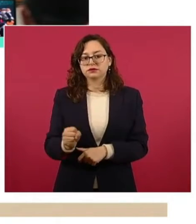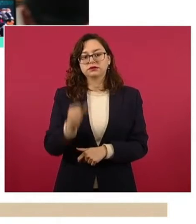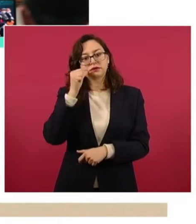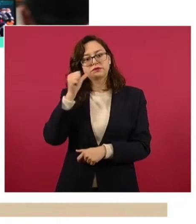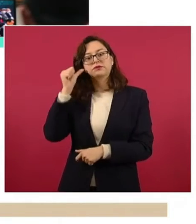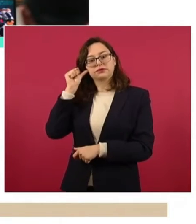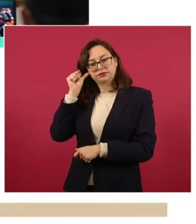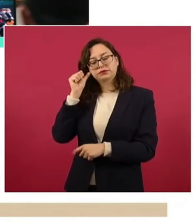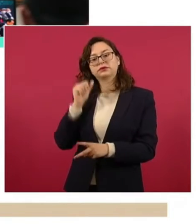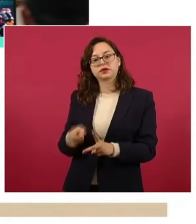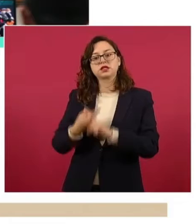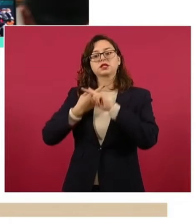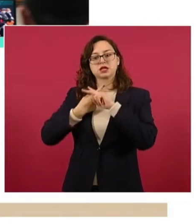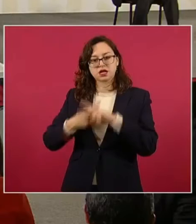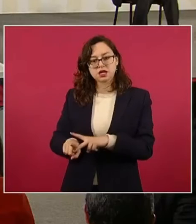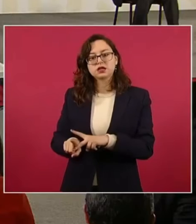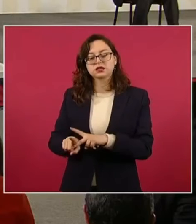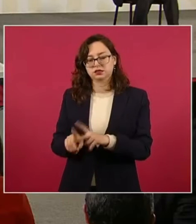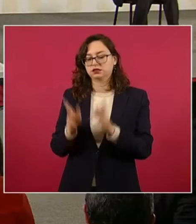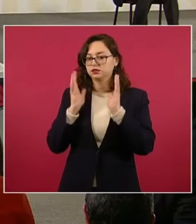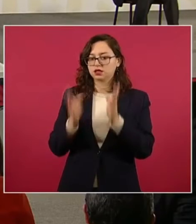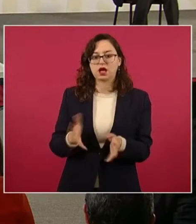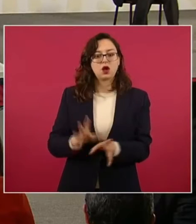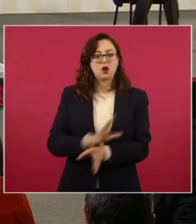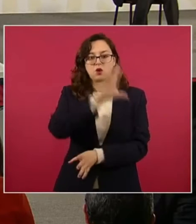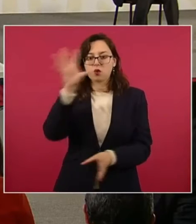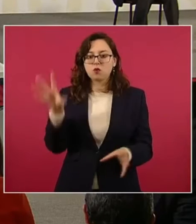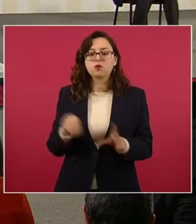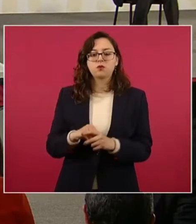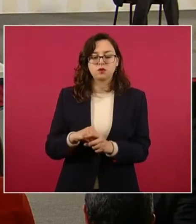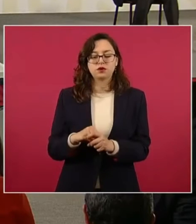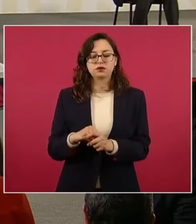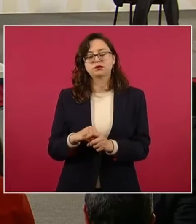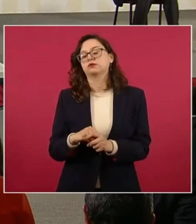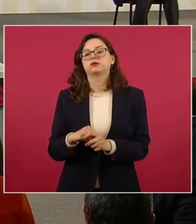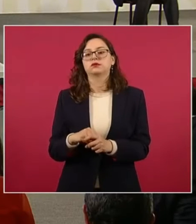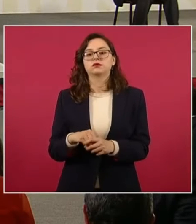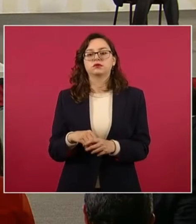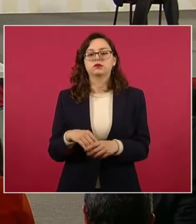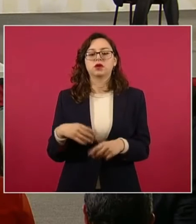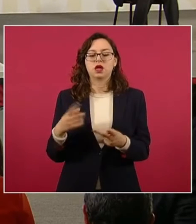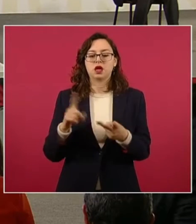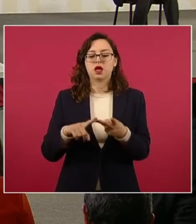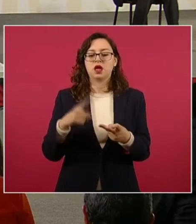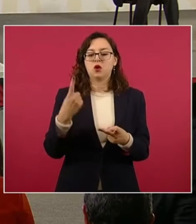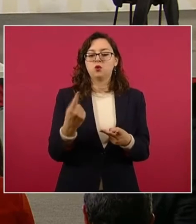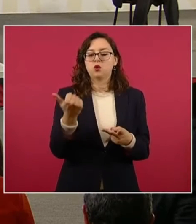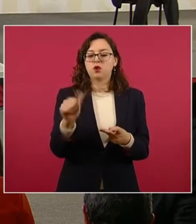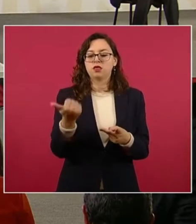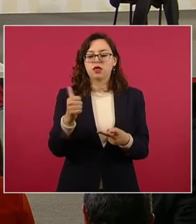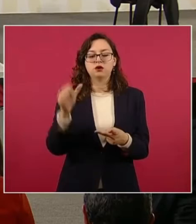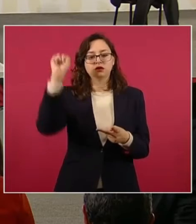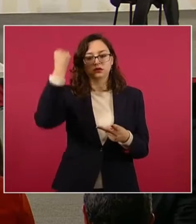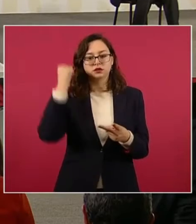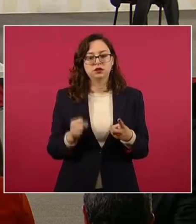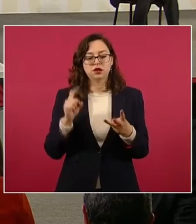ayer, justamente que se inició ya todo este proceso, el 1 de agosto en Sinaloa y el 15 de agosto en